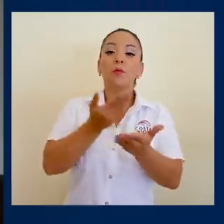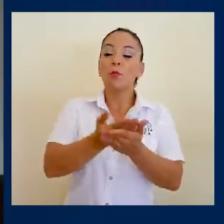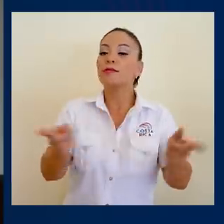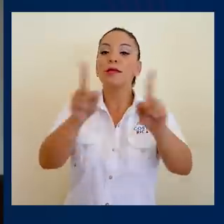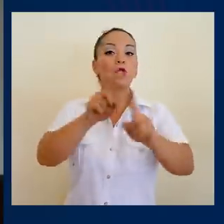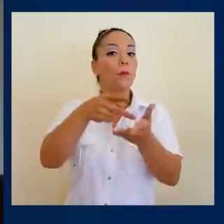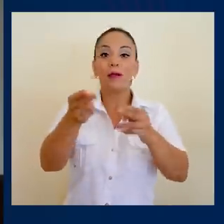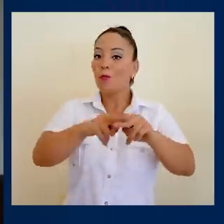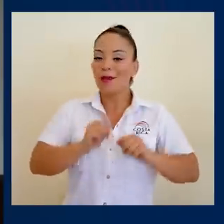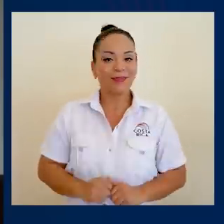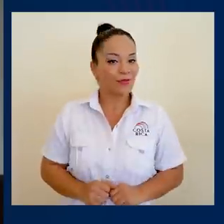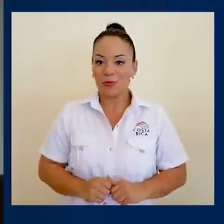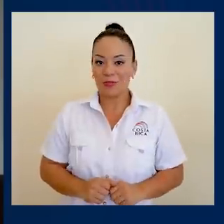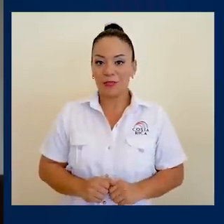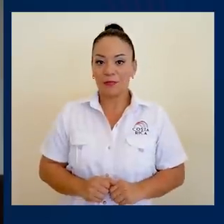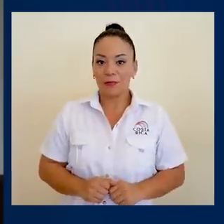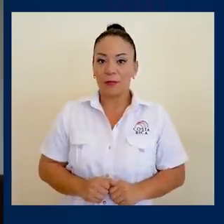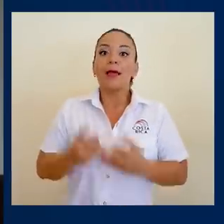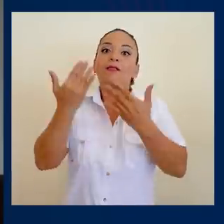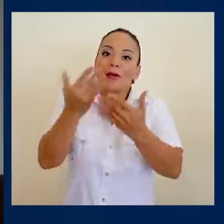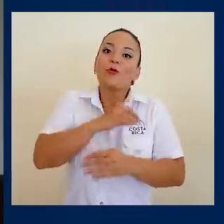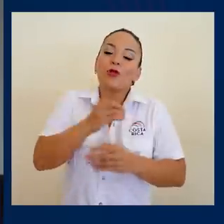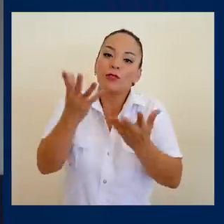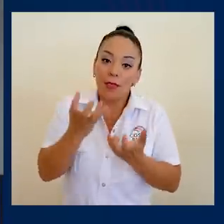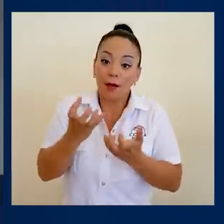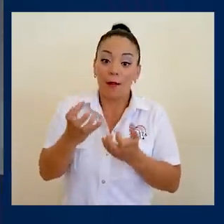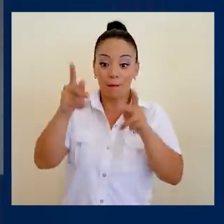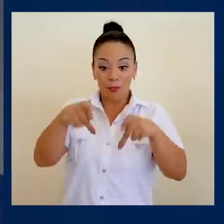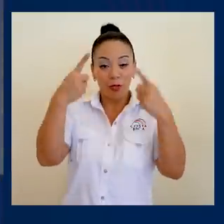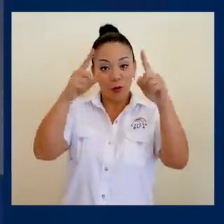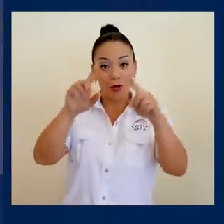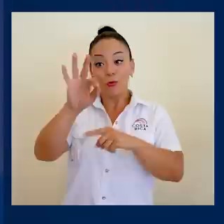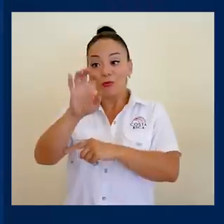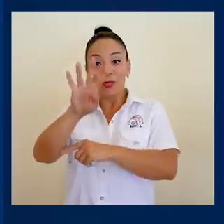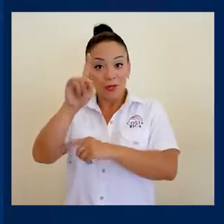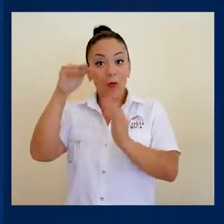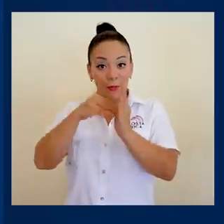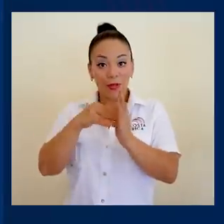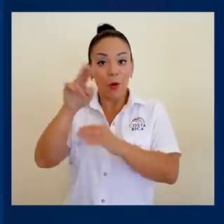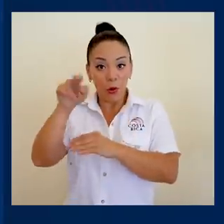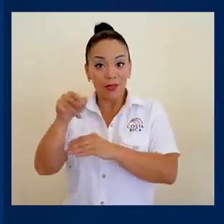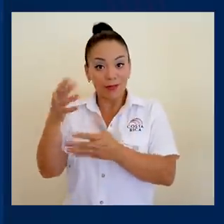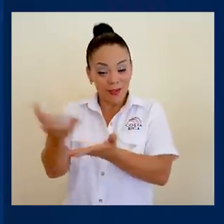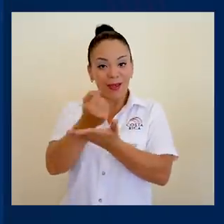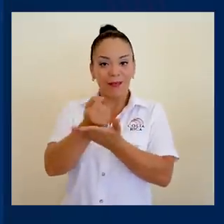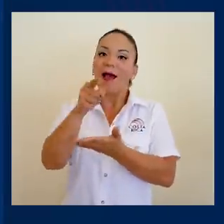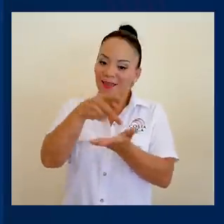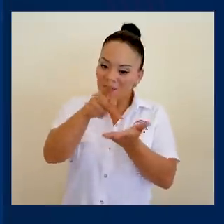que no pague impuestos hasta que empiece a ganar, Dios quiera, 941 mil colones o